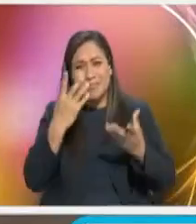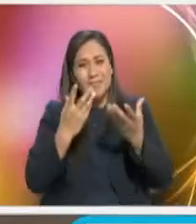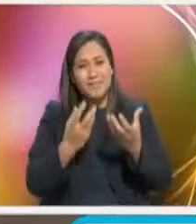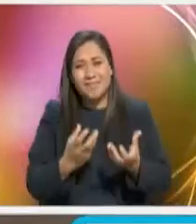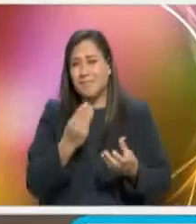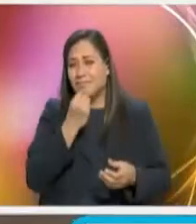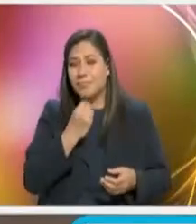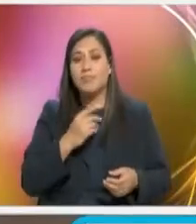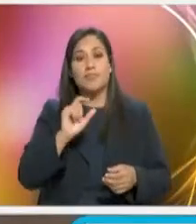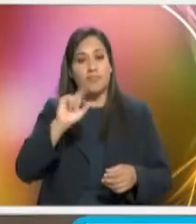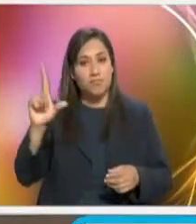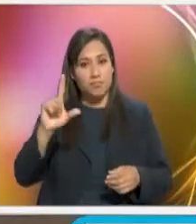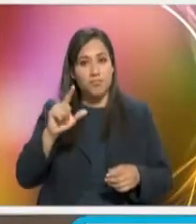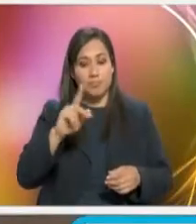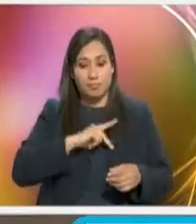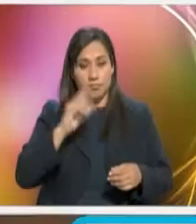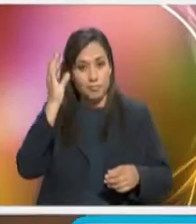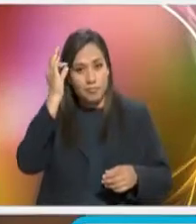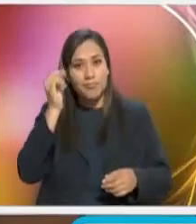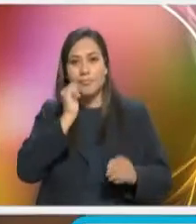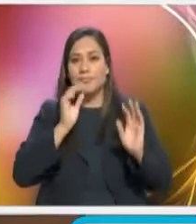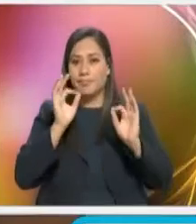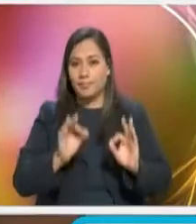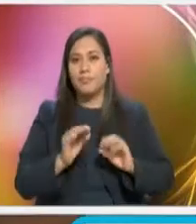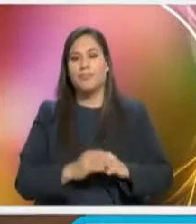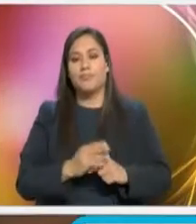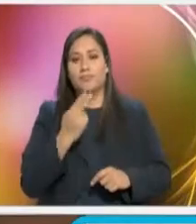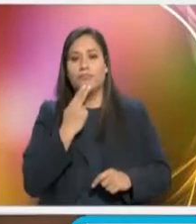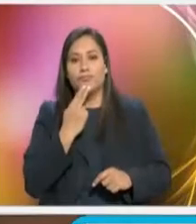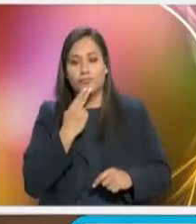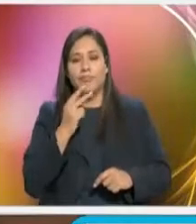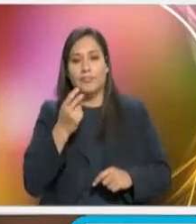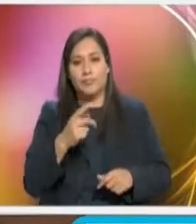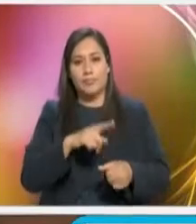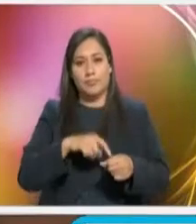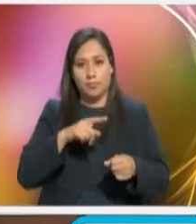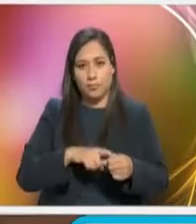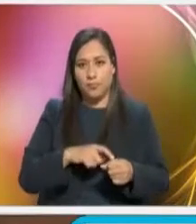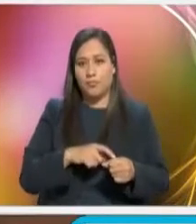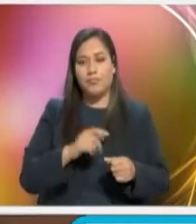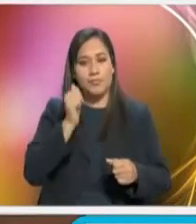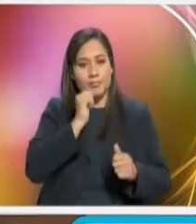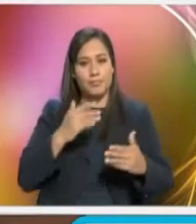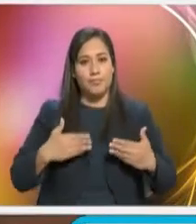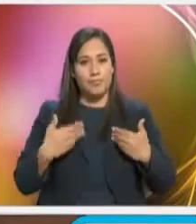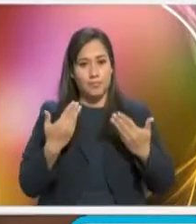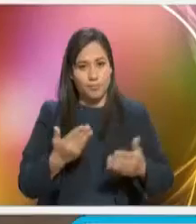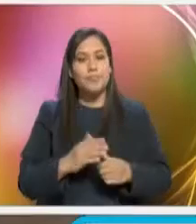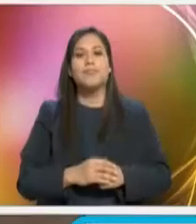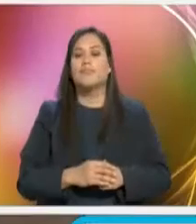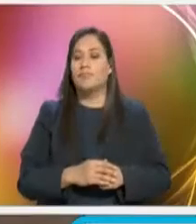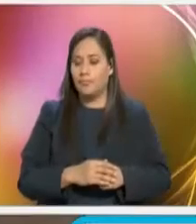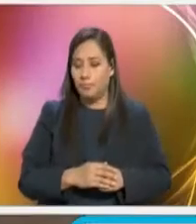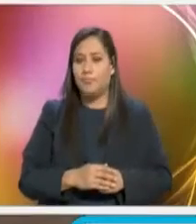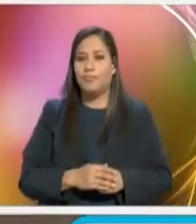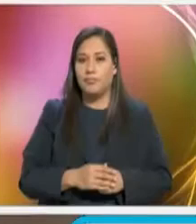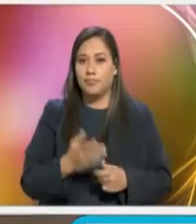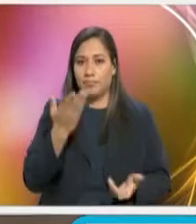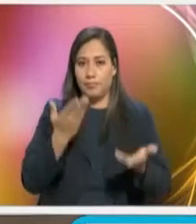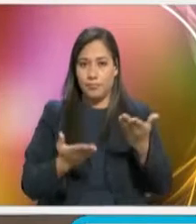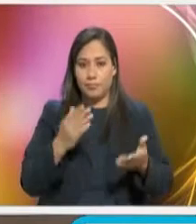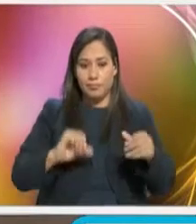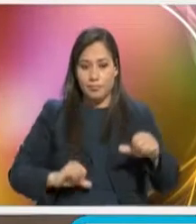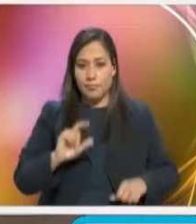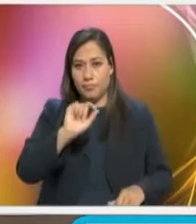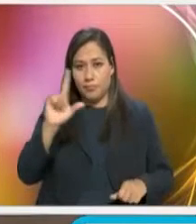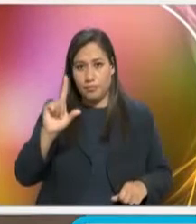nada. Nuestra imagen profesional en cuanto a nuestro cabello va a estar perfecta utilizando estos tintes de toda la confianza. Y de verdad, de acuerdo a la actividad profesional